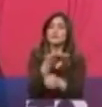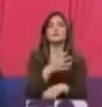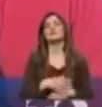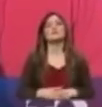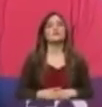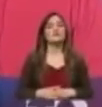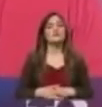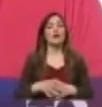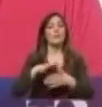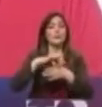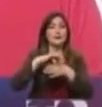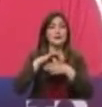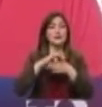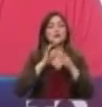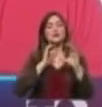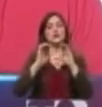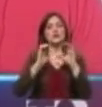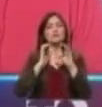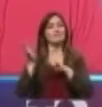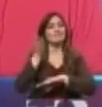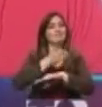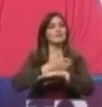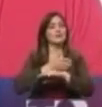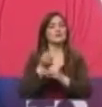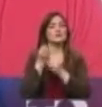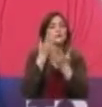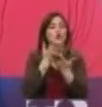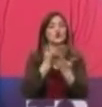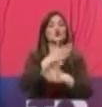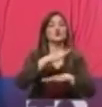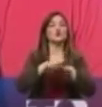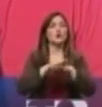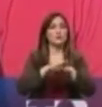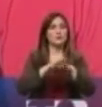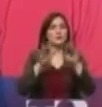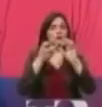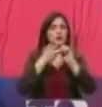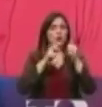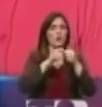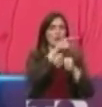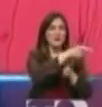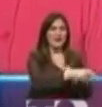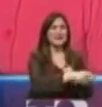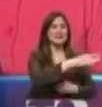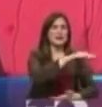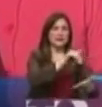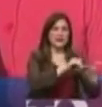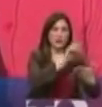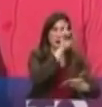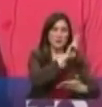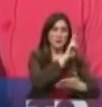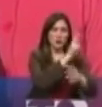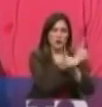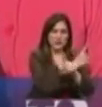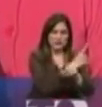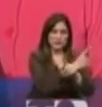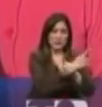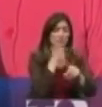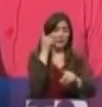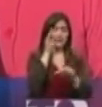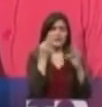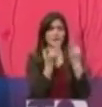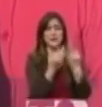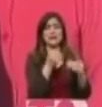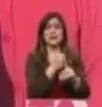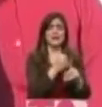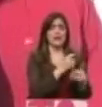una conversación pendiente con ella. Recordemos que hace poco también les contamos la inquietud y la incertidumbre que vivían los padres de familia de